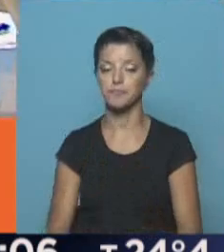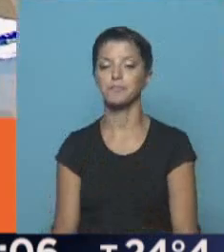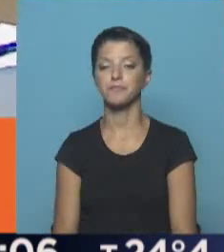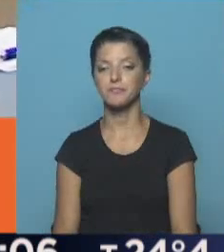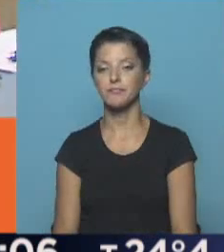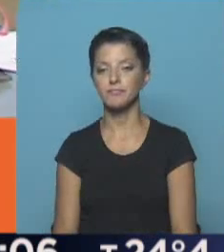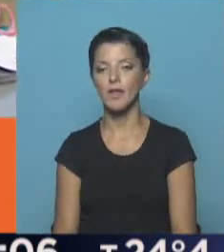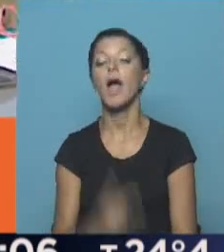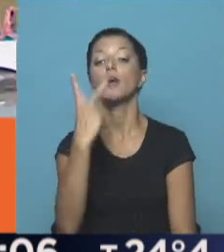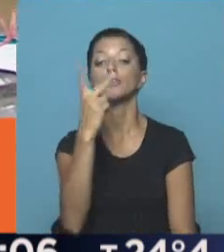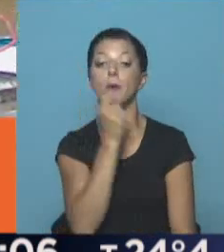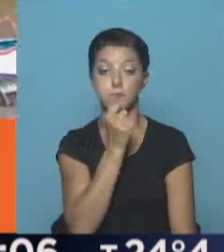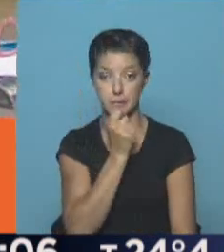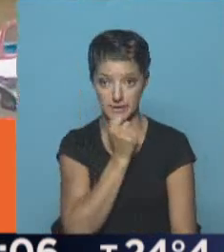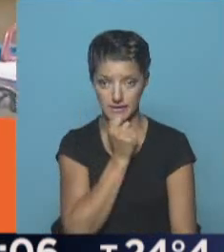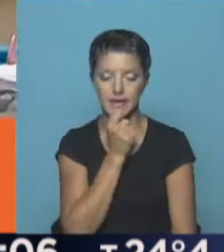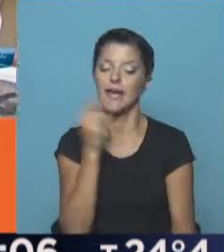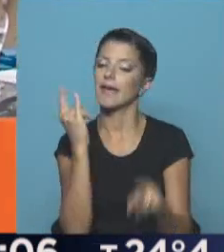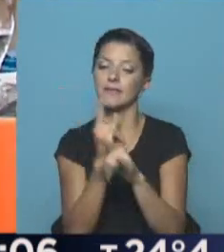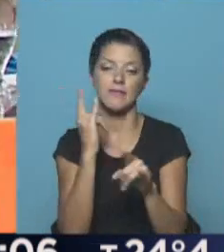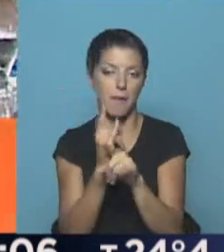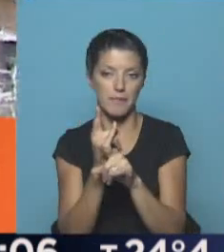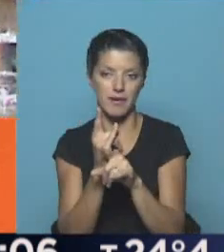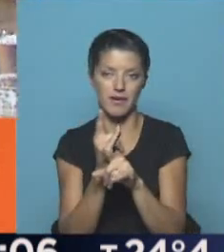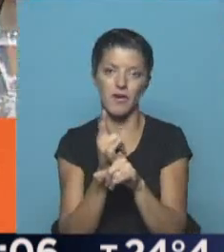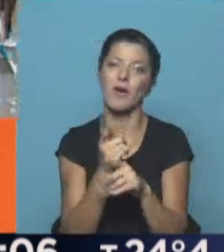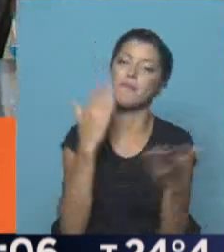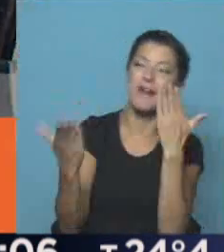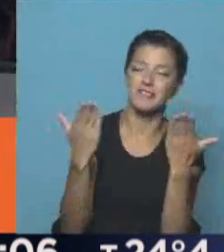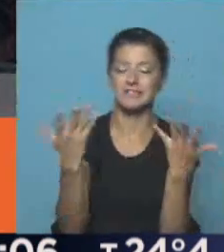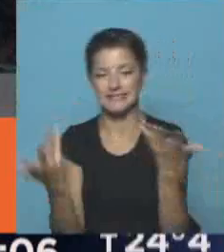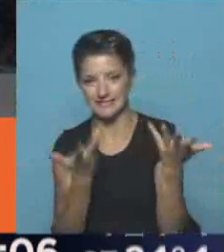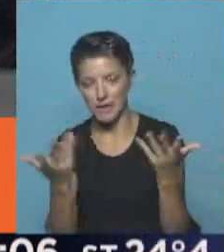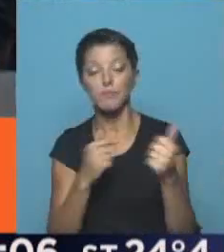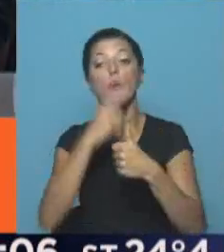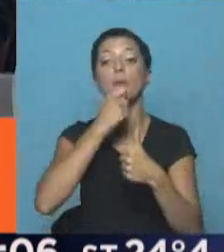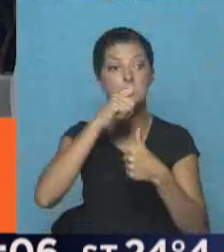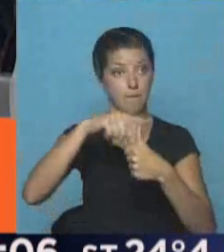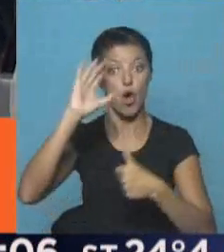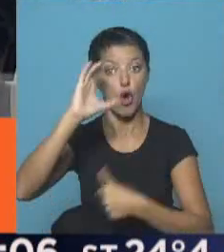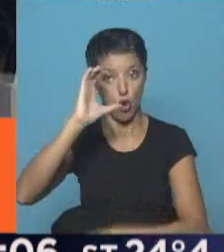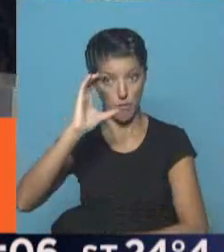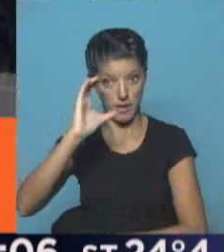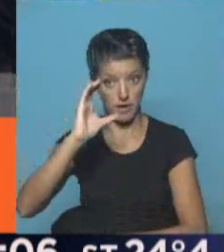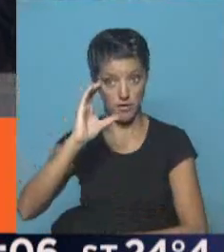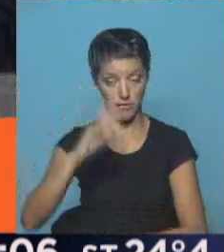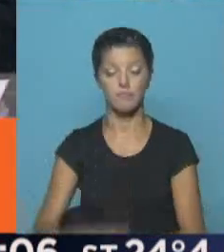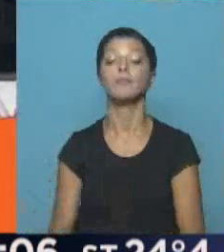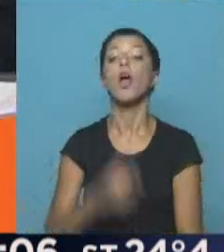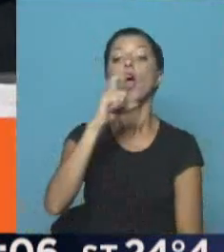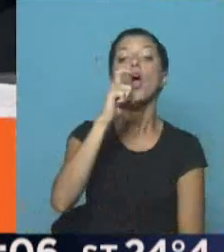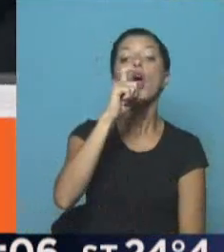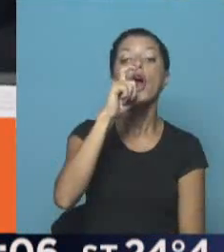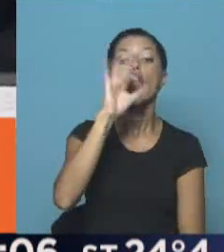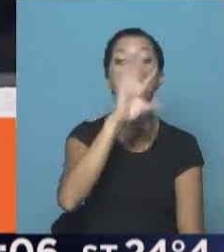ponen dos ejemplos que siempre son caprichosos los ejemplos, las comparaciones. Uno es Colombia, porque también Correa sigue influyendo,